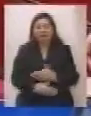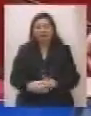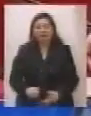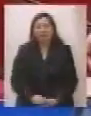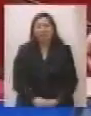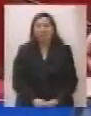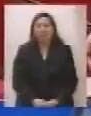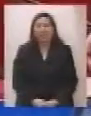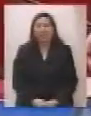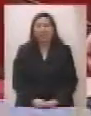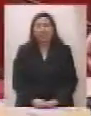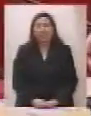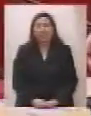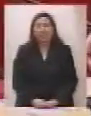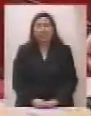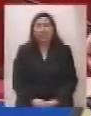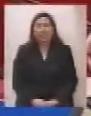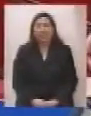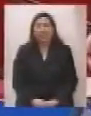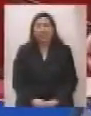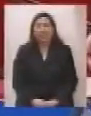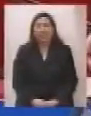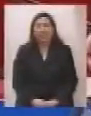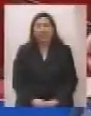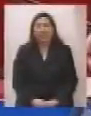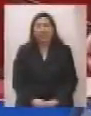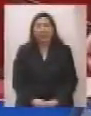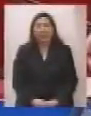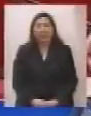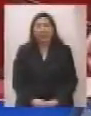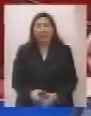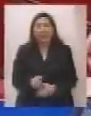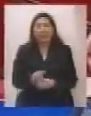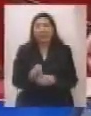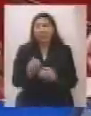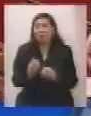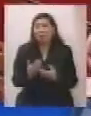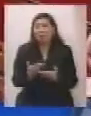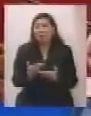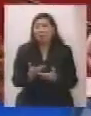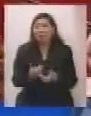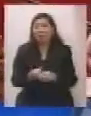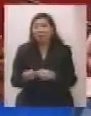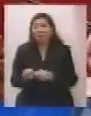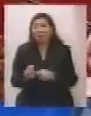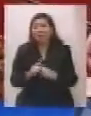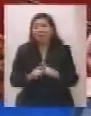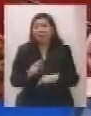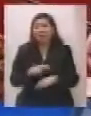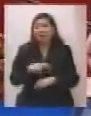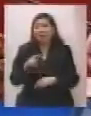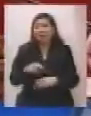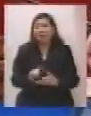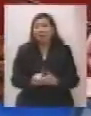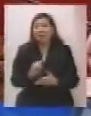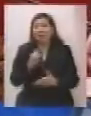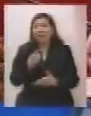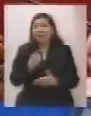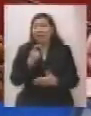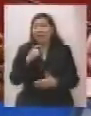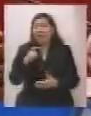se estarían sometiendo a muchos manoseos en algunas regiones sería